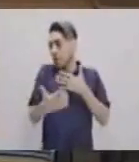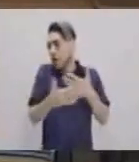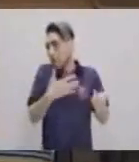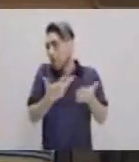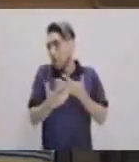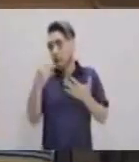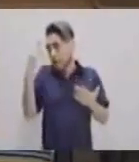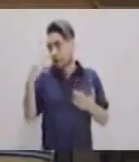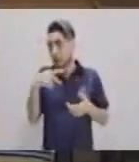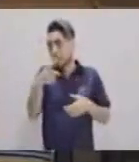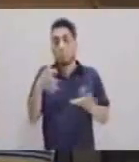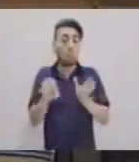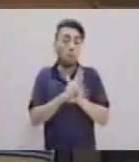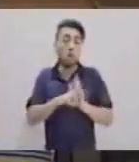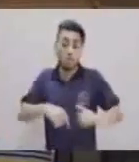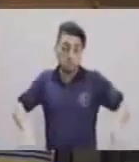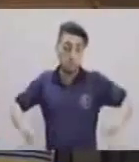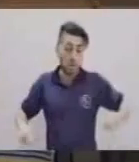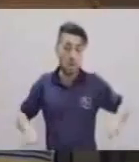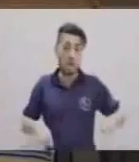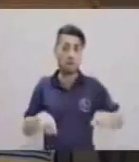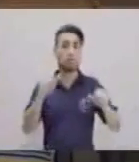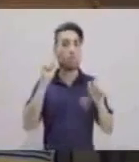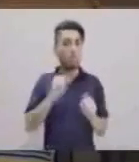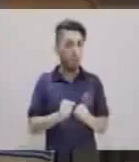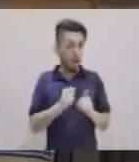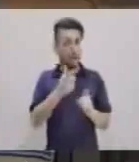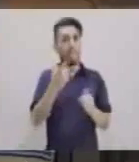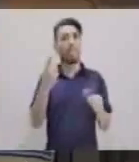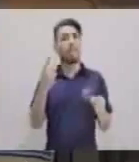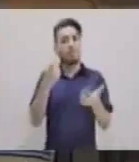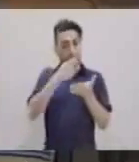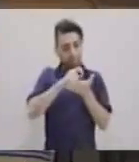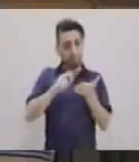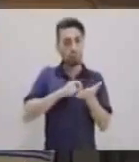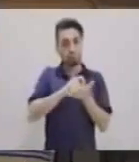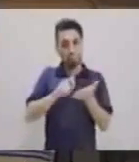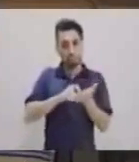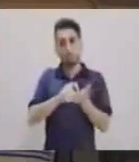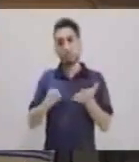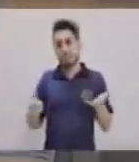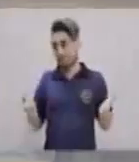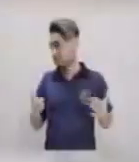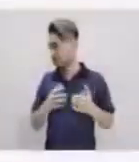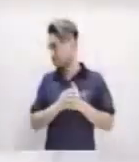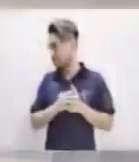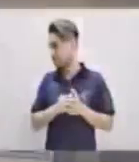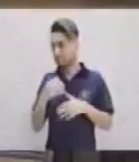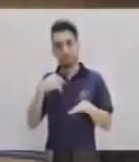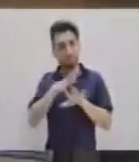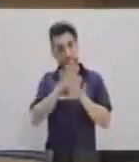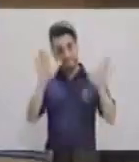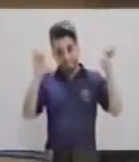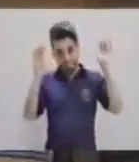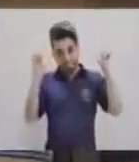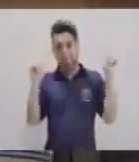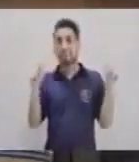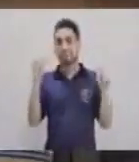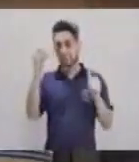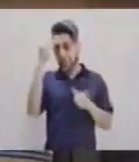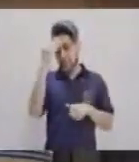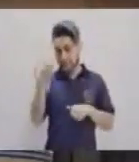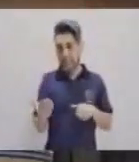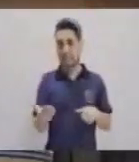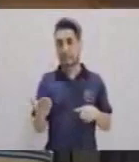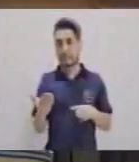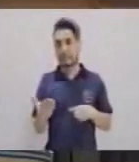las razones que sea, se encuentran en una silla de ruedas, por ejemplo. Puede ser una oportunidad, puede ser una opción para eso. Bien, nos despedimos